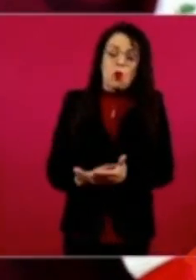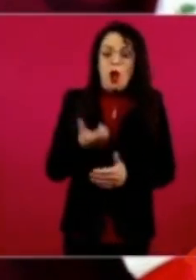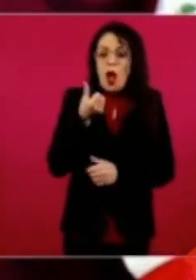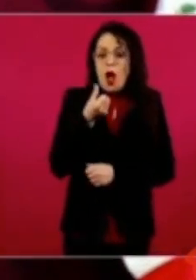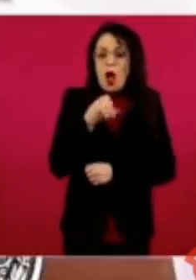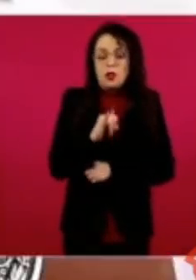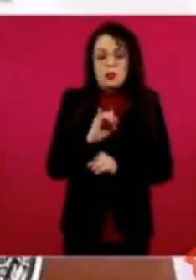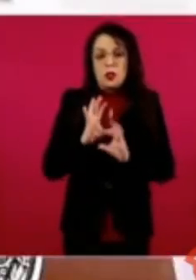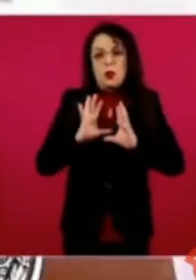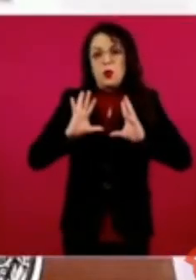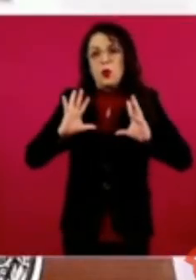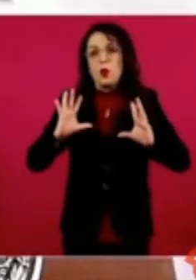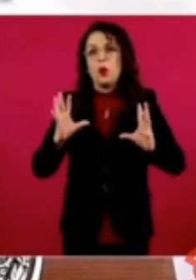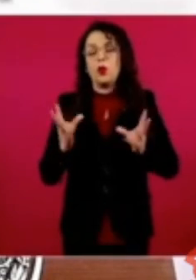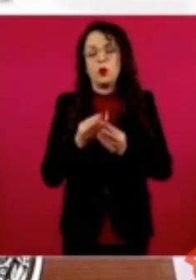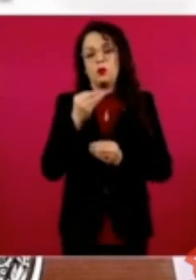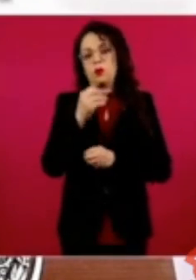descubre,